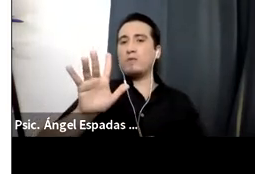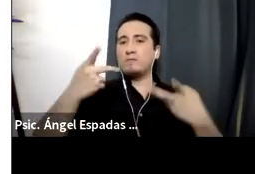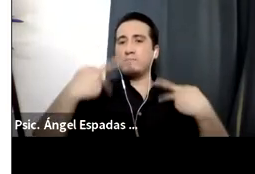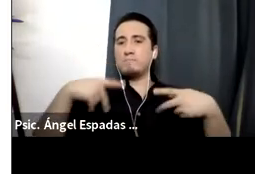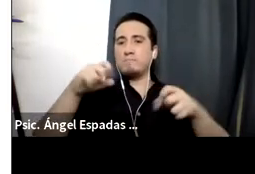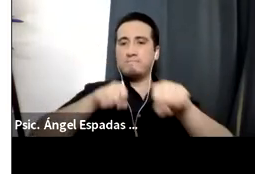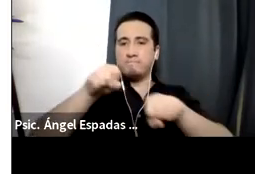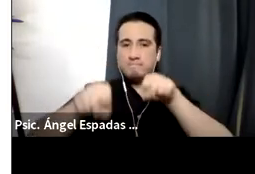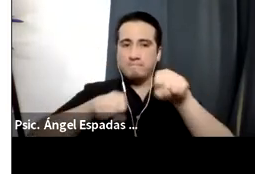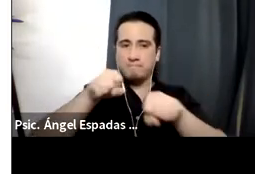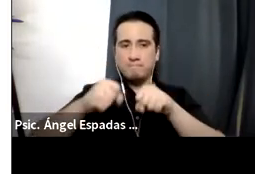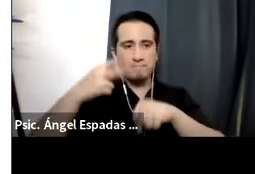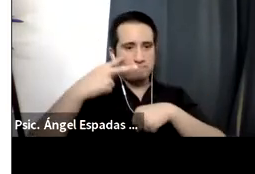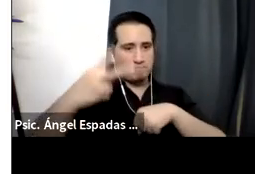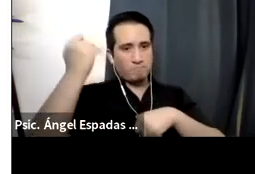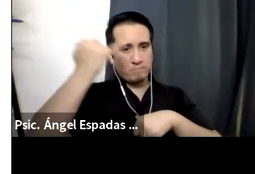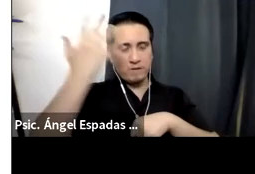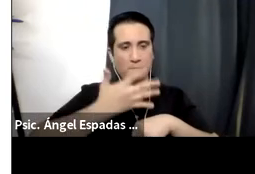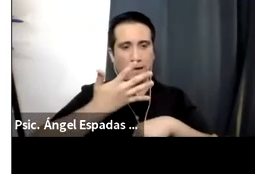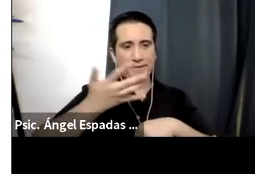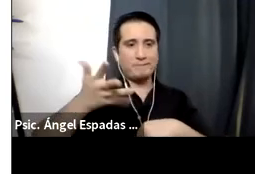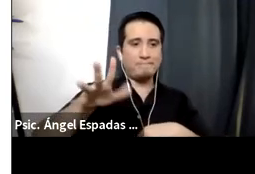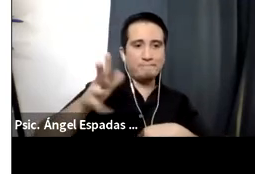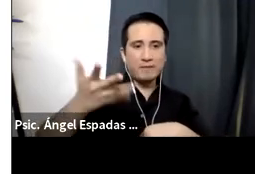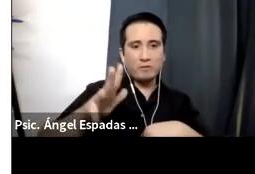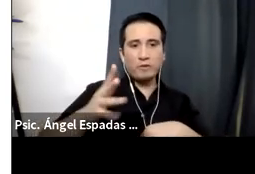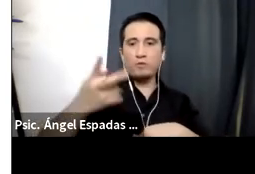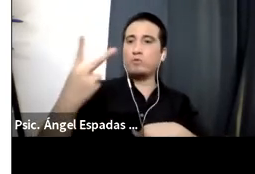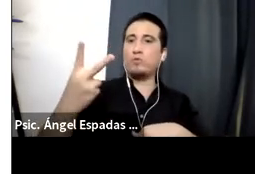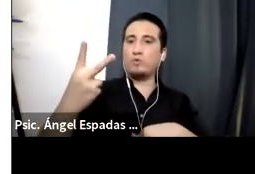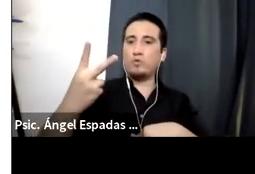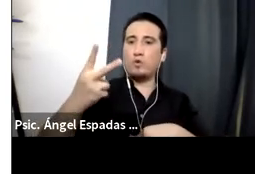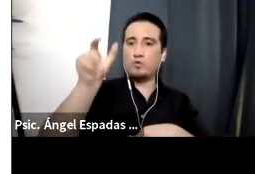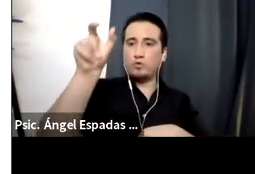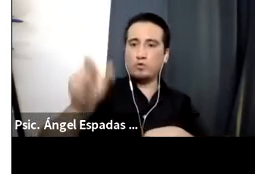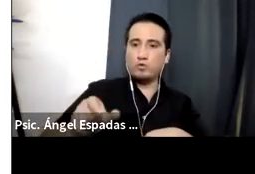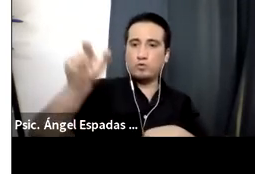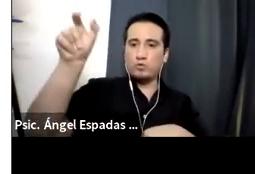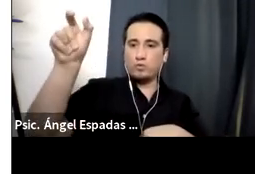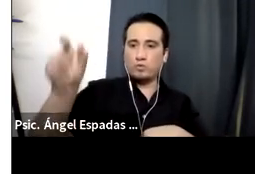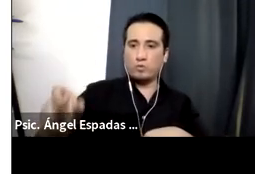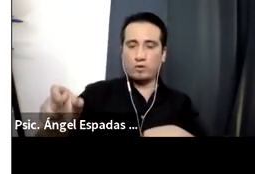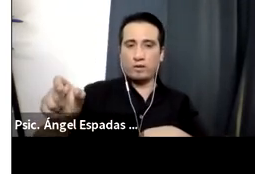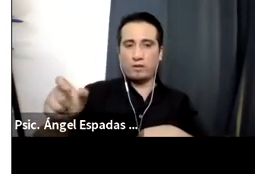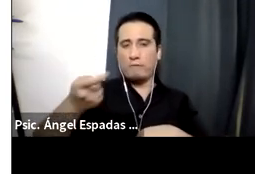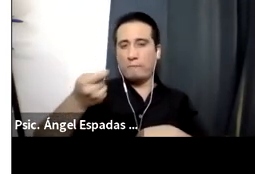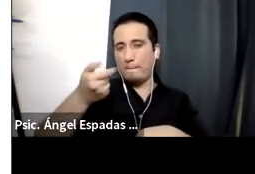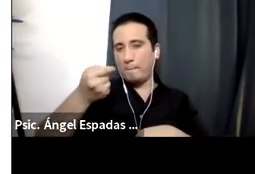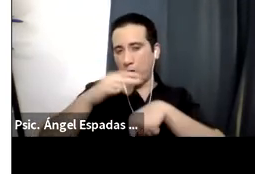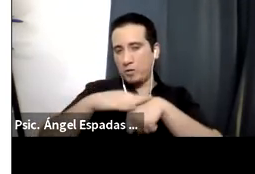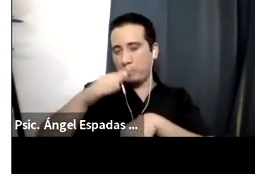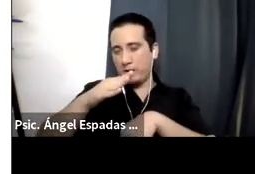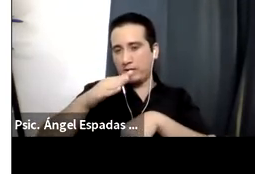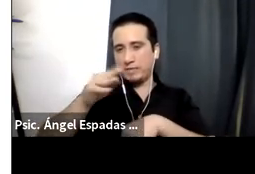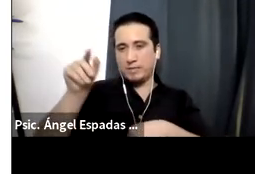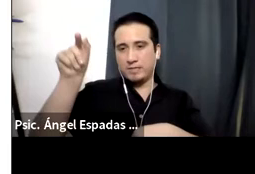ciclistas. Entonces, si vemos, pues es más o menos 2 carriles y un poquito más, y aproximadamente una